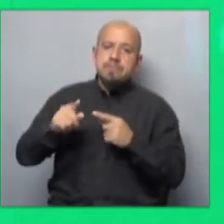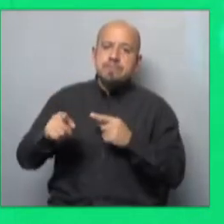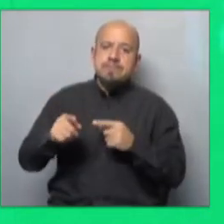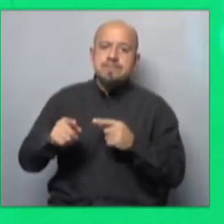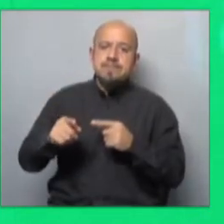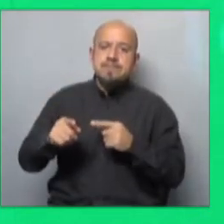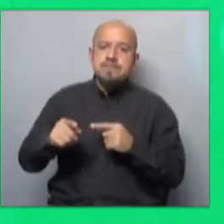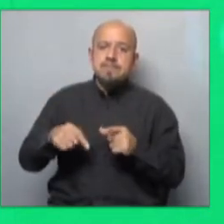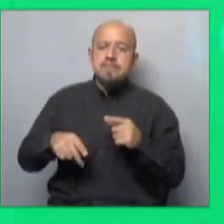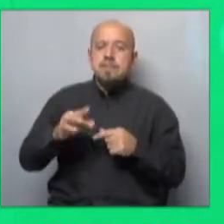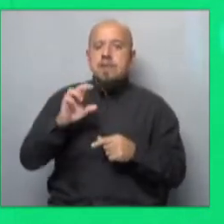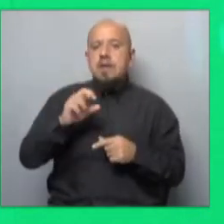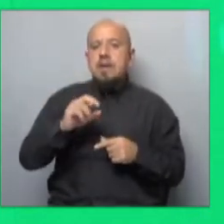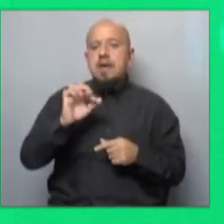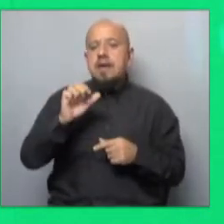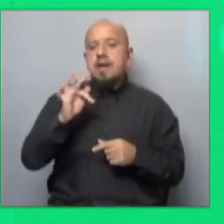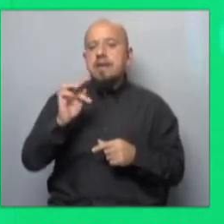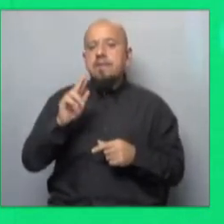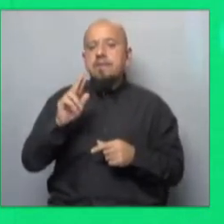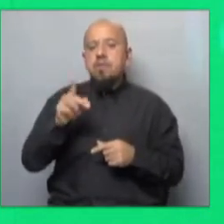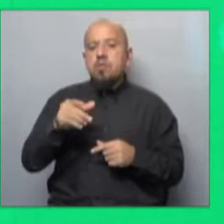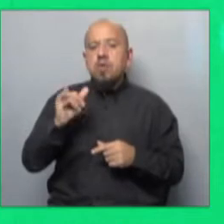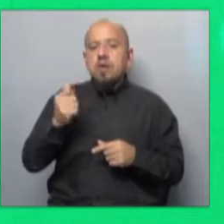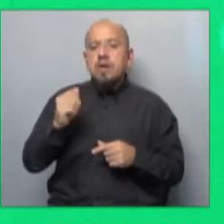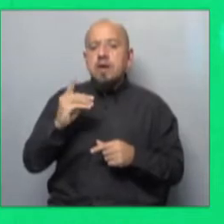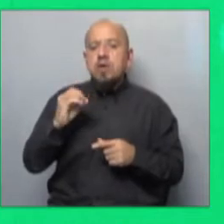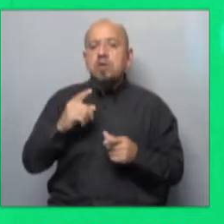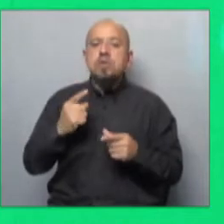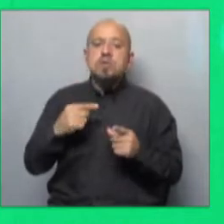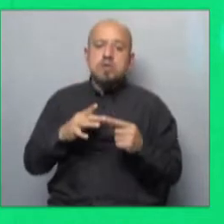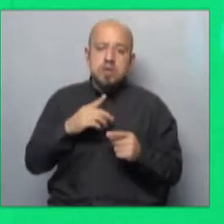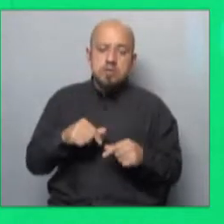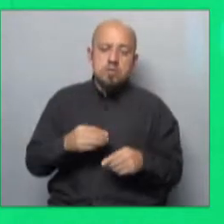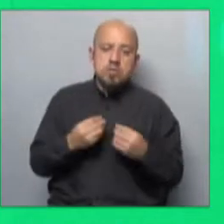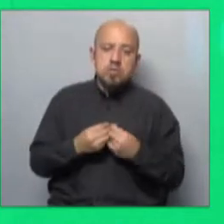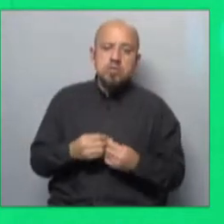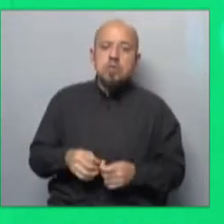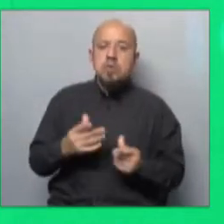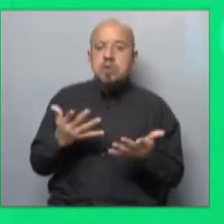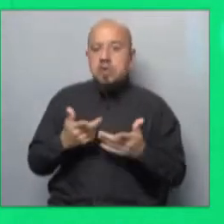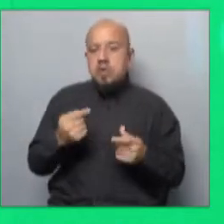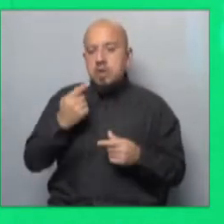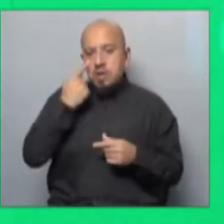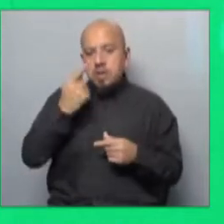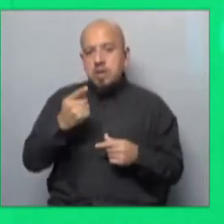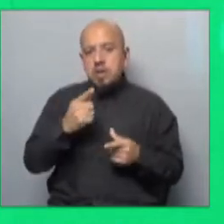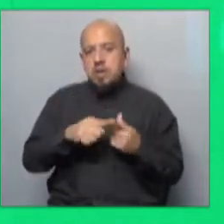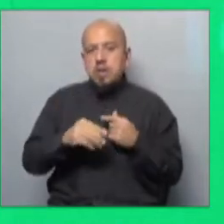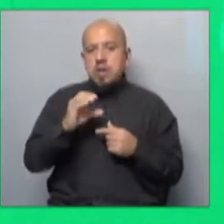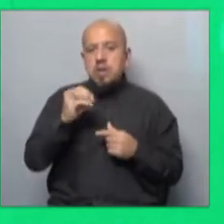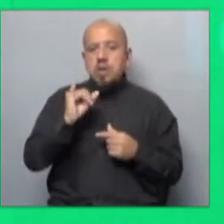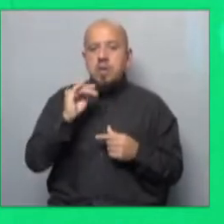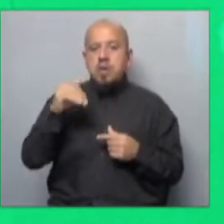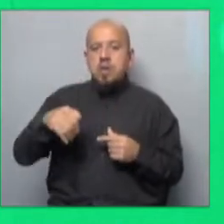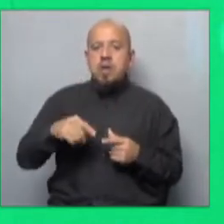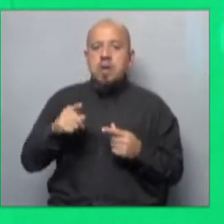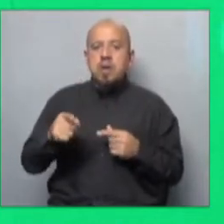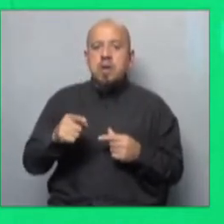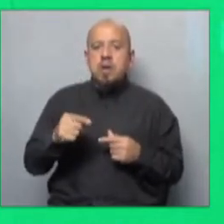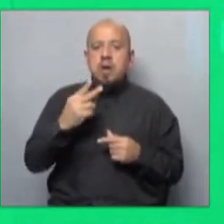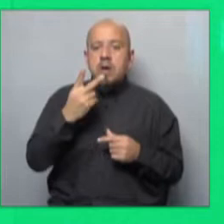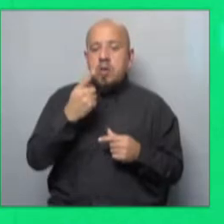refugiados también que no tenemos muchos en nuestro país pero que han habido varios casos de allí e intervino la o&m durante